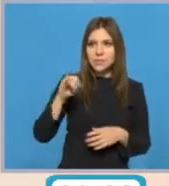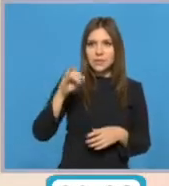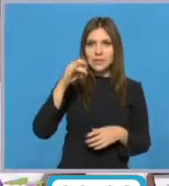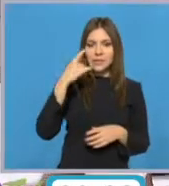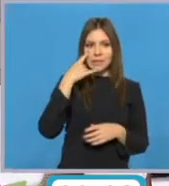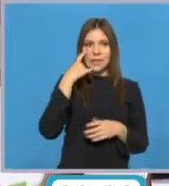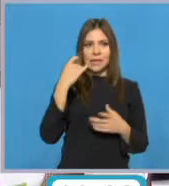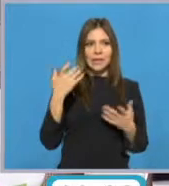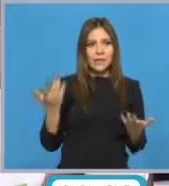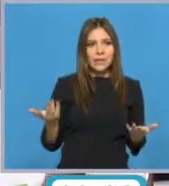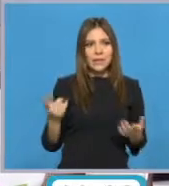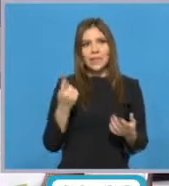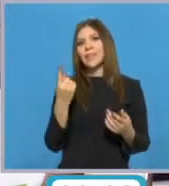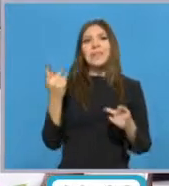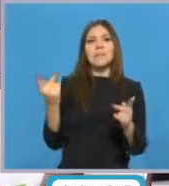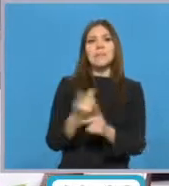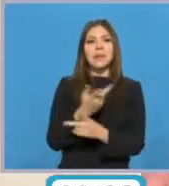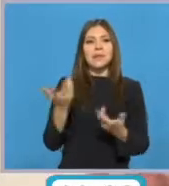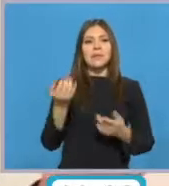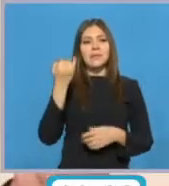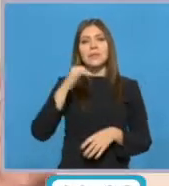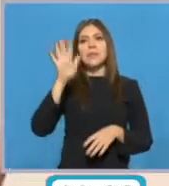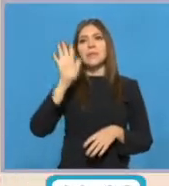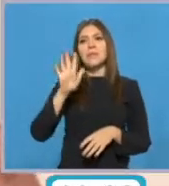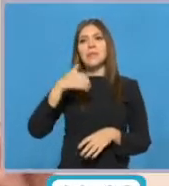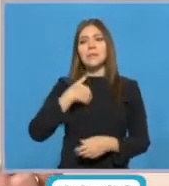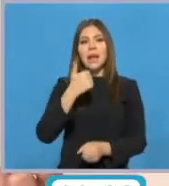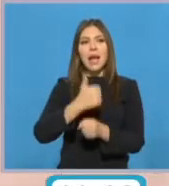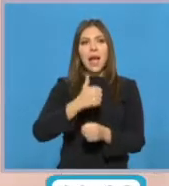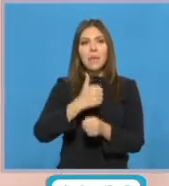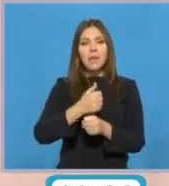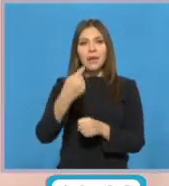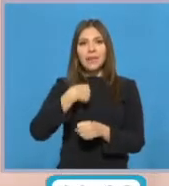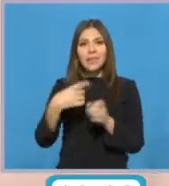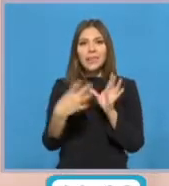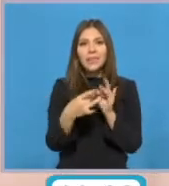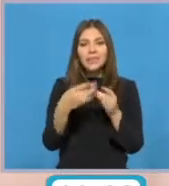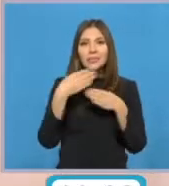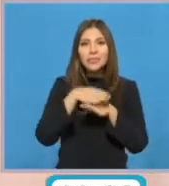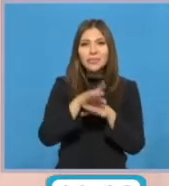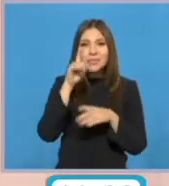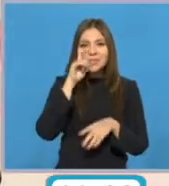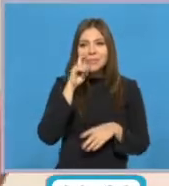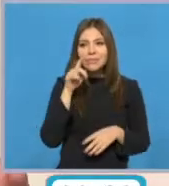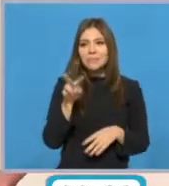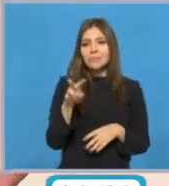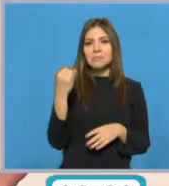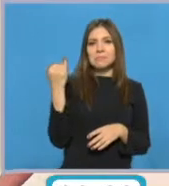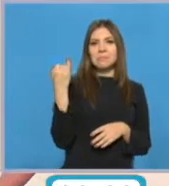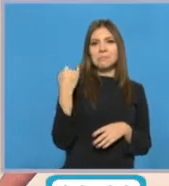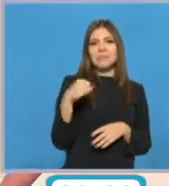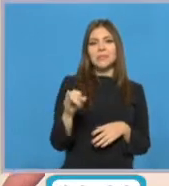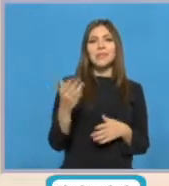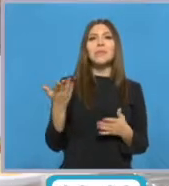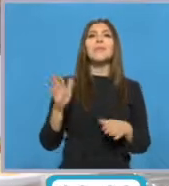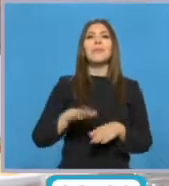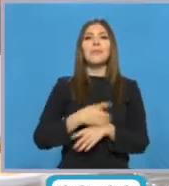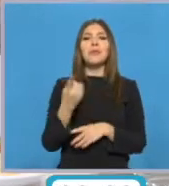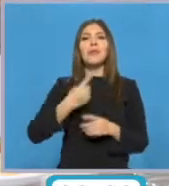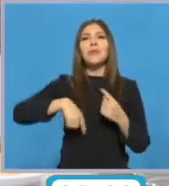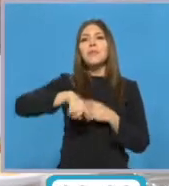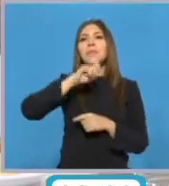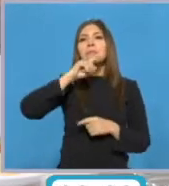como, Sí, ¿qué le pasa? mi abuelito me está hablando de Está esto, ¿no? Sí, claro. Por todo este rollo que traemos nosotros, ¿no? Claro,